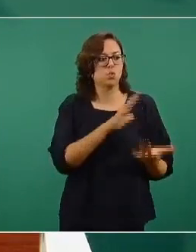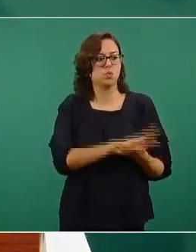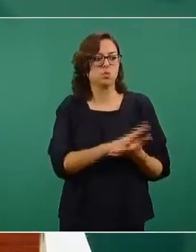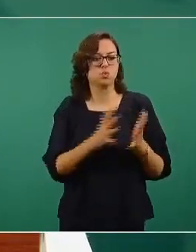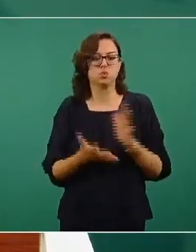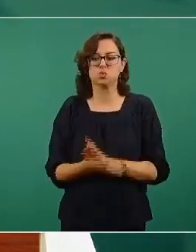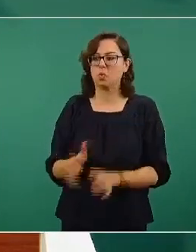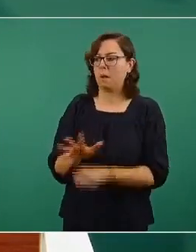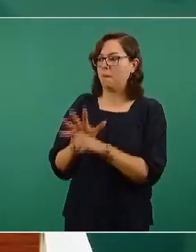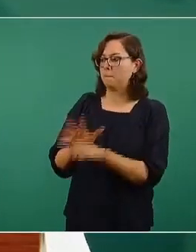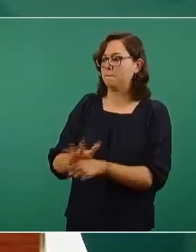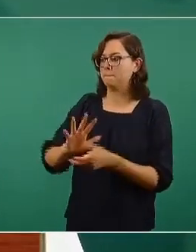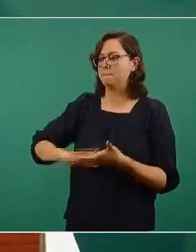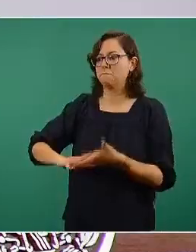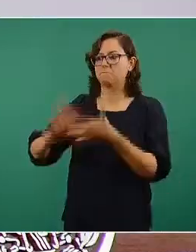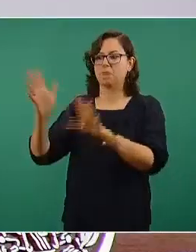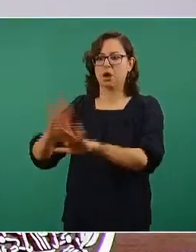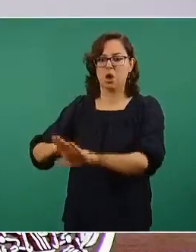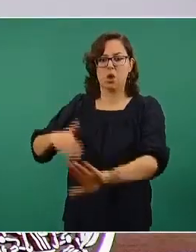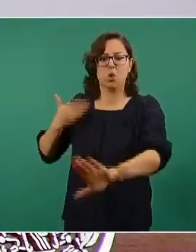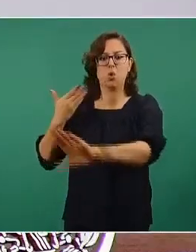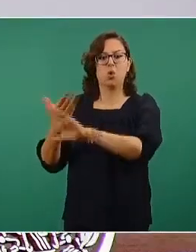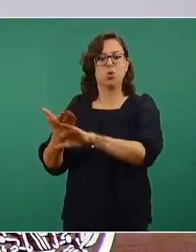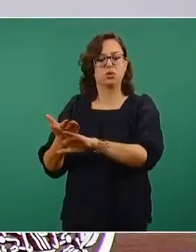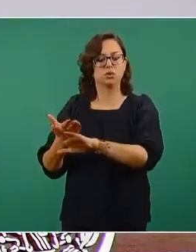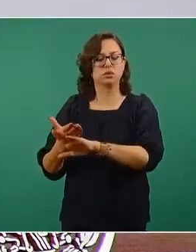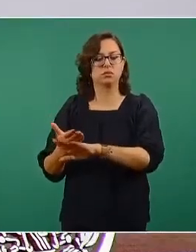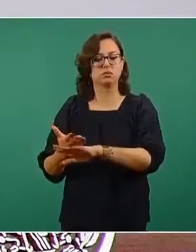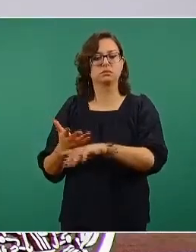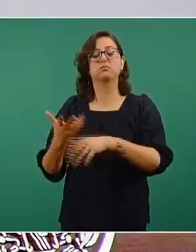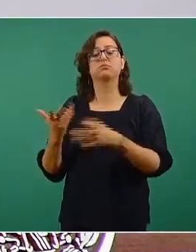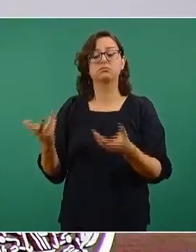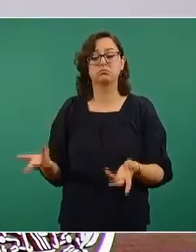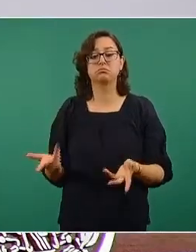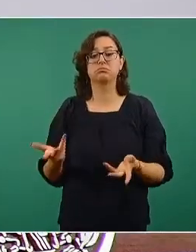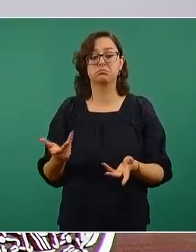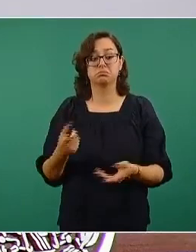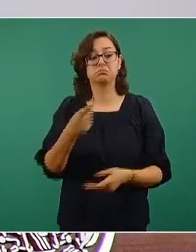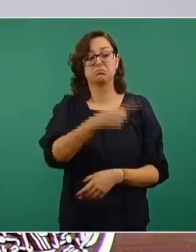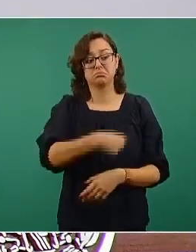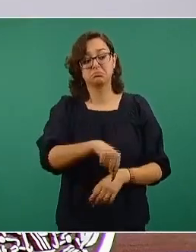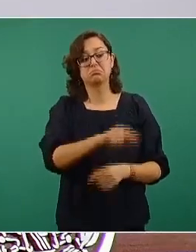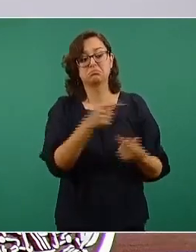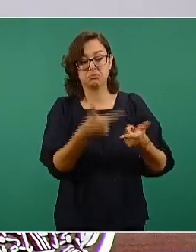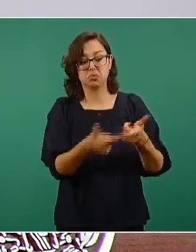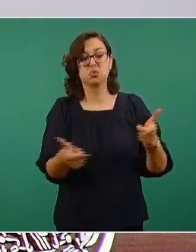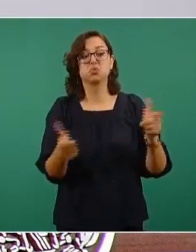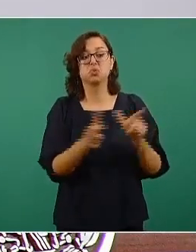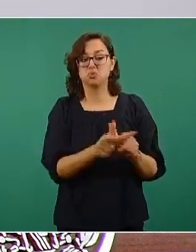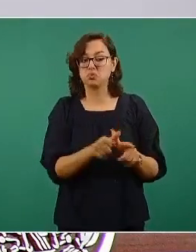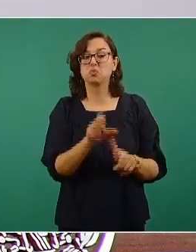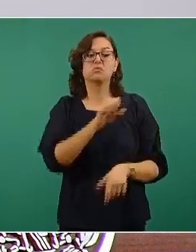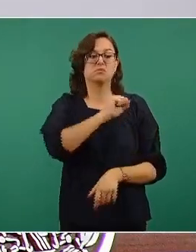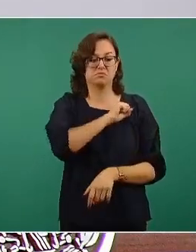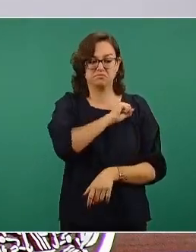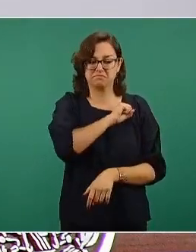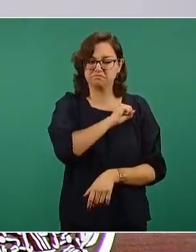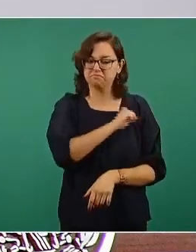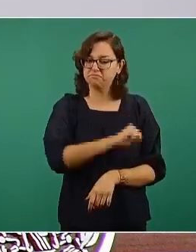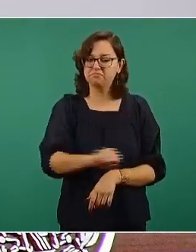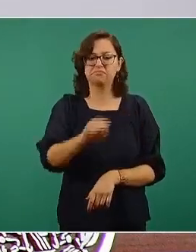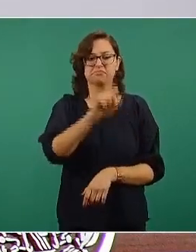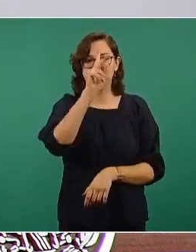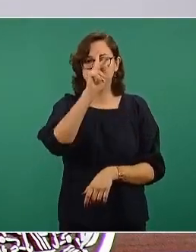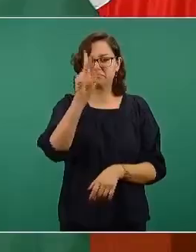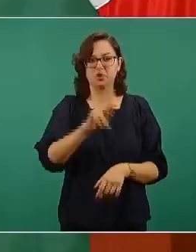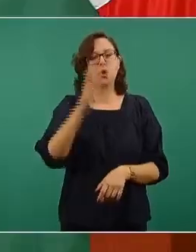presiones violentas, se ha convertido en un partido del crimen. Y como bien planteó el señor presidente desde el inicio de